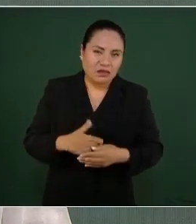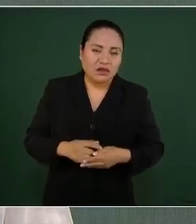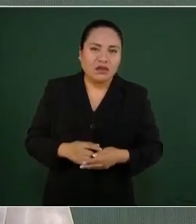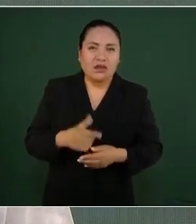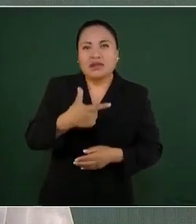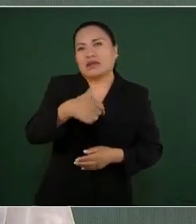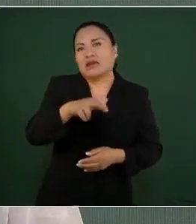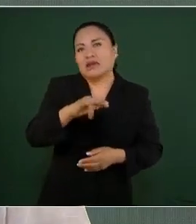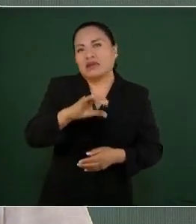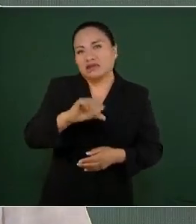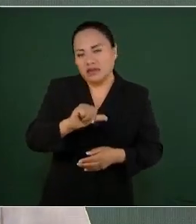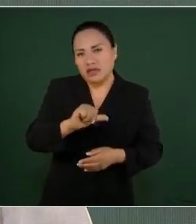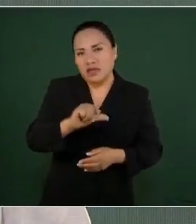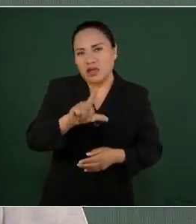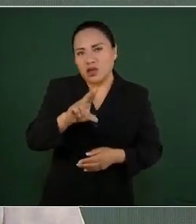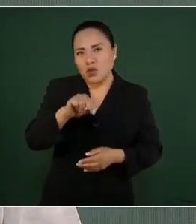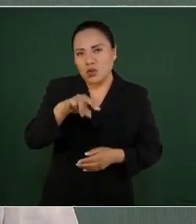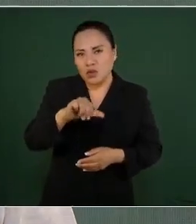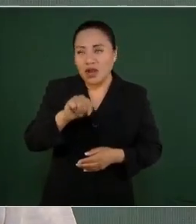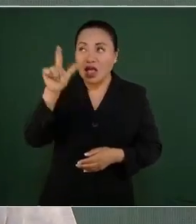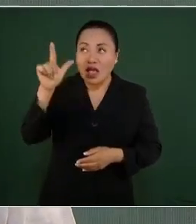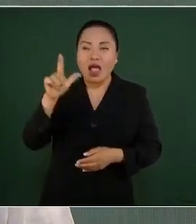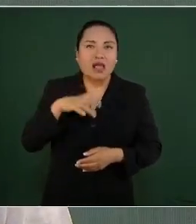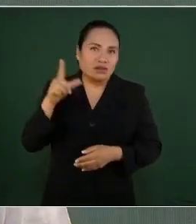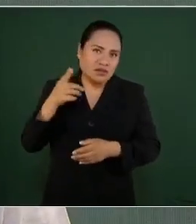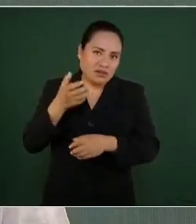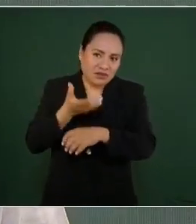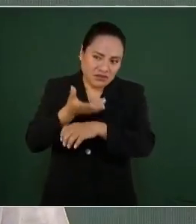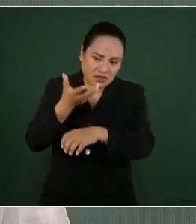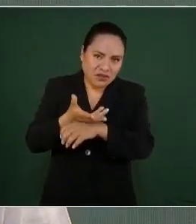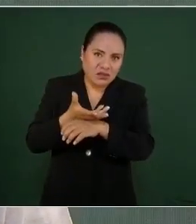García Luna, juzgado en Estados Unidos